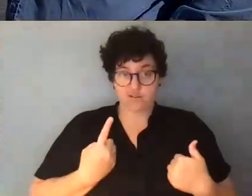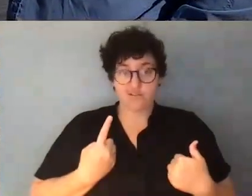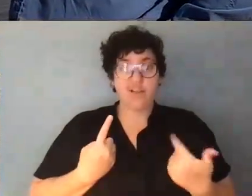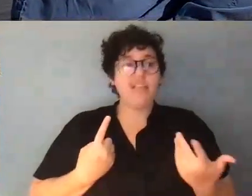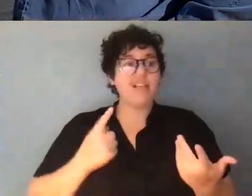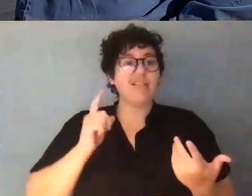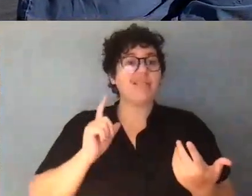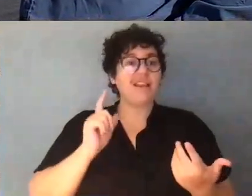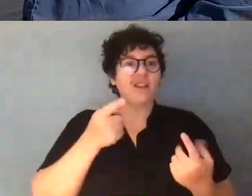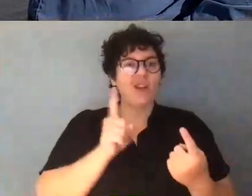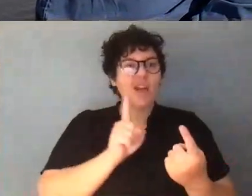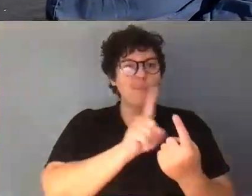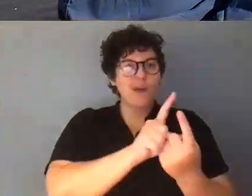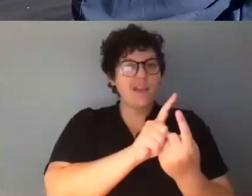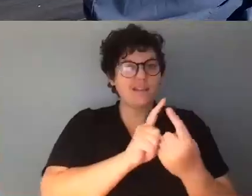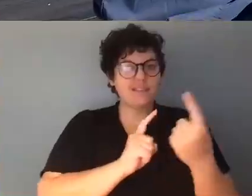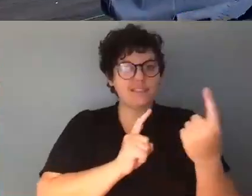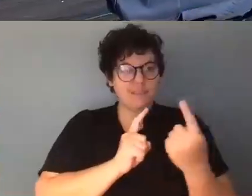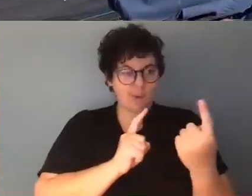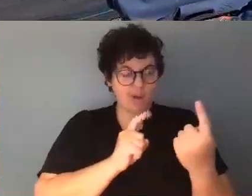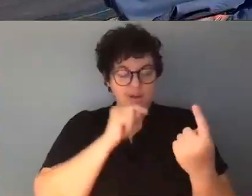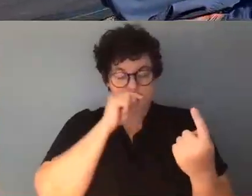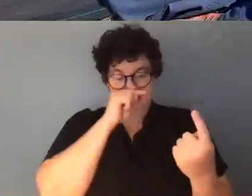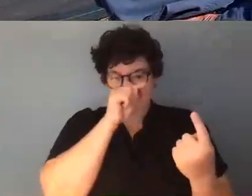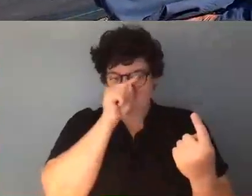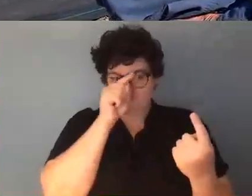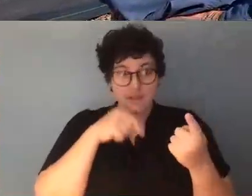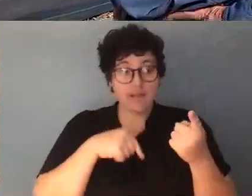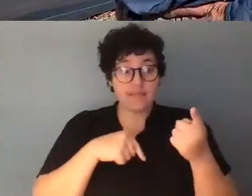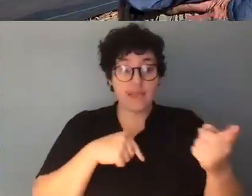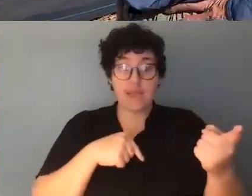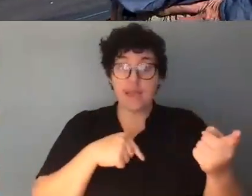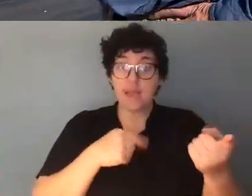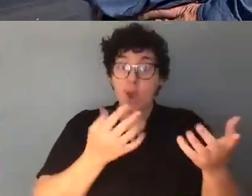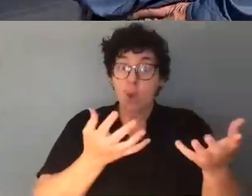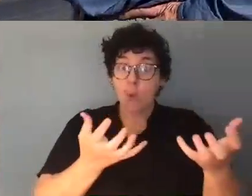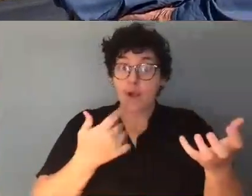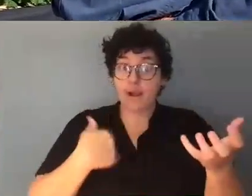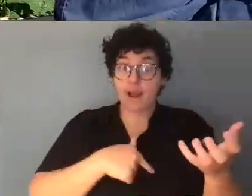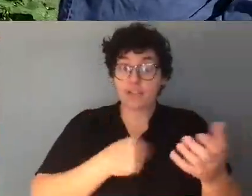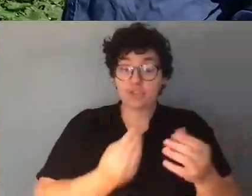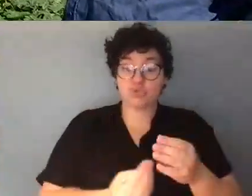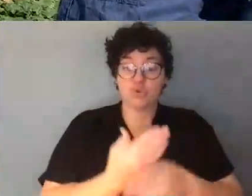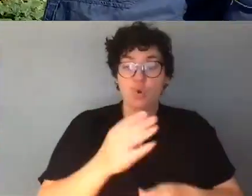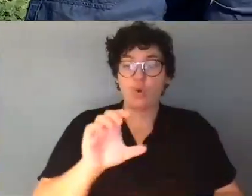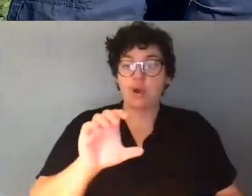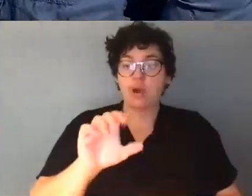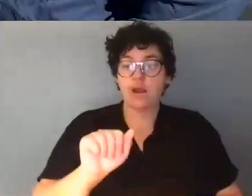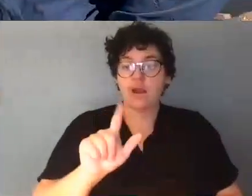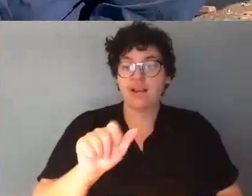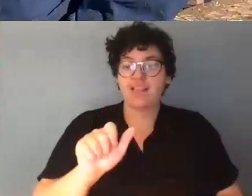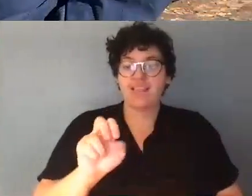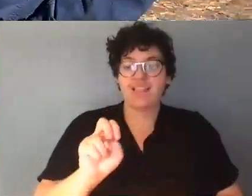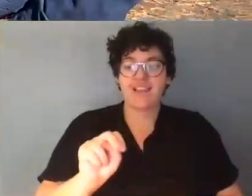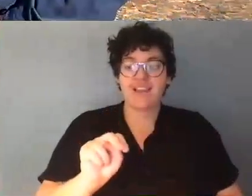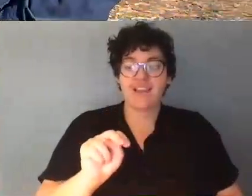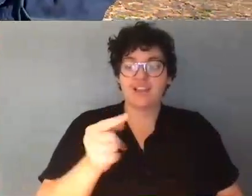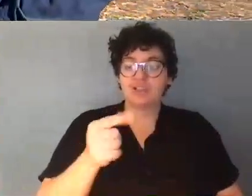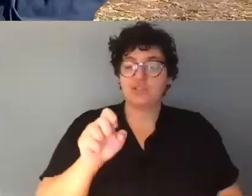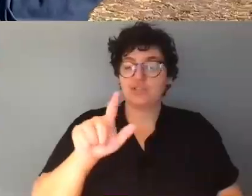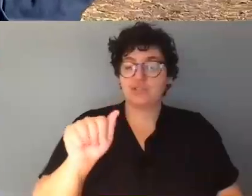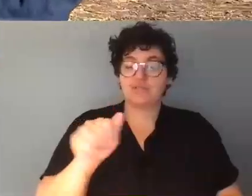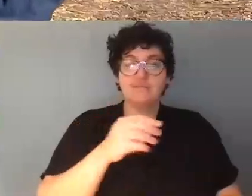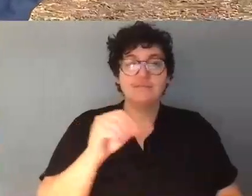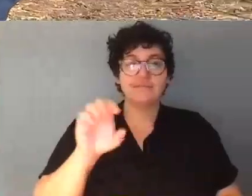que nosotros sembráramos manzanilla y caléndula, y que nos compraba toda